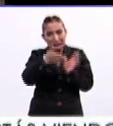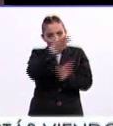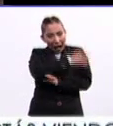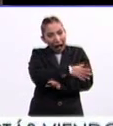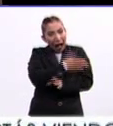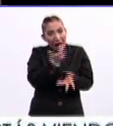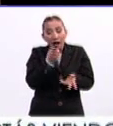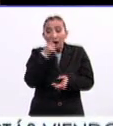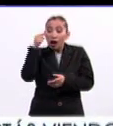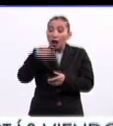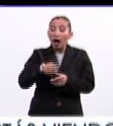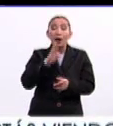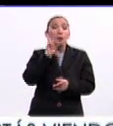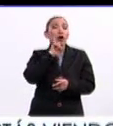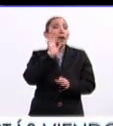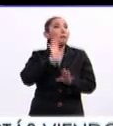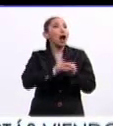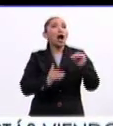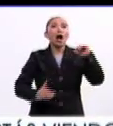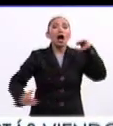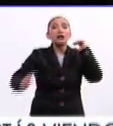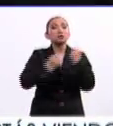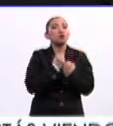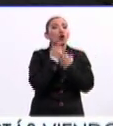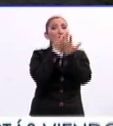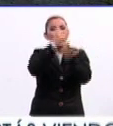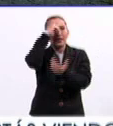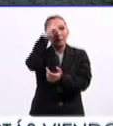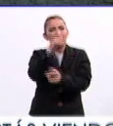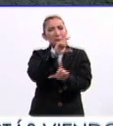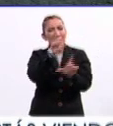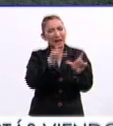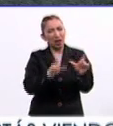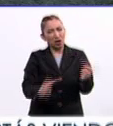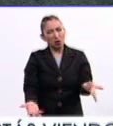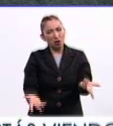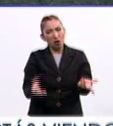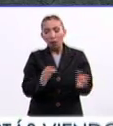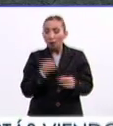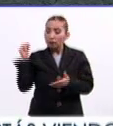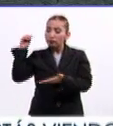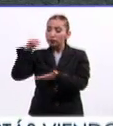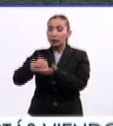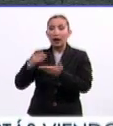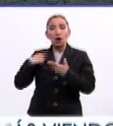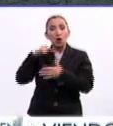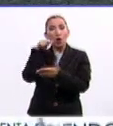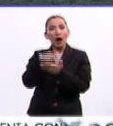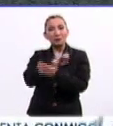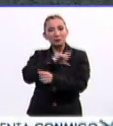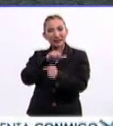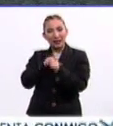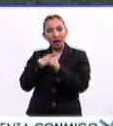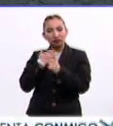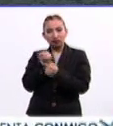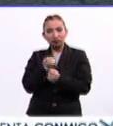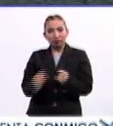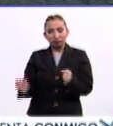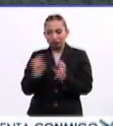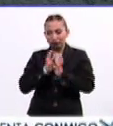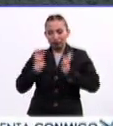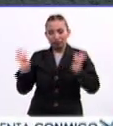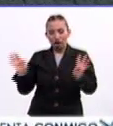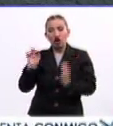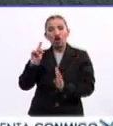mayor poeta de nuestro país entre a la rotonda de las personas ilustres, ¿no? Ahora, como con todos esos homenajes